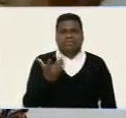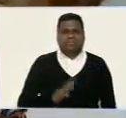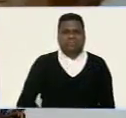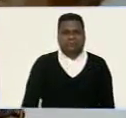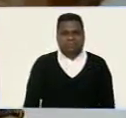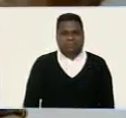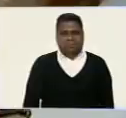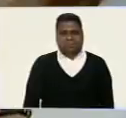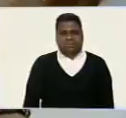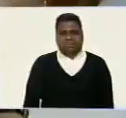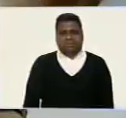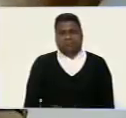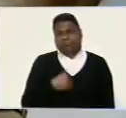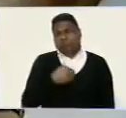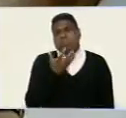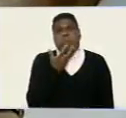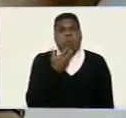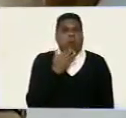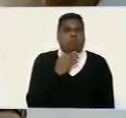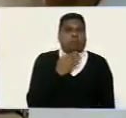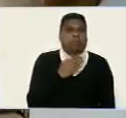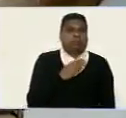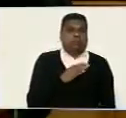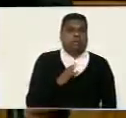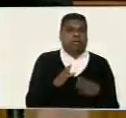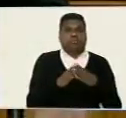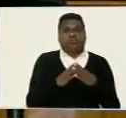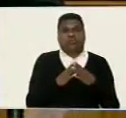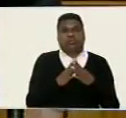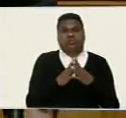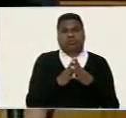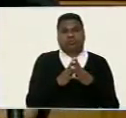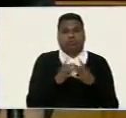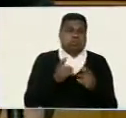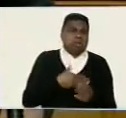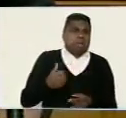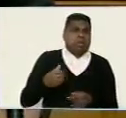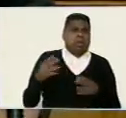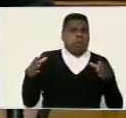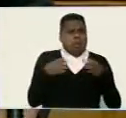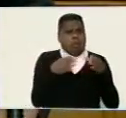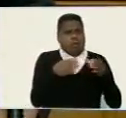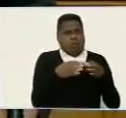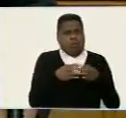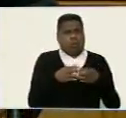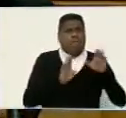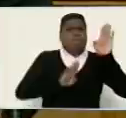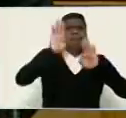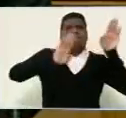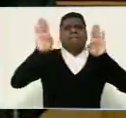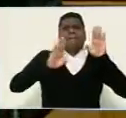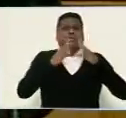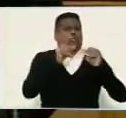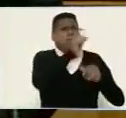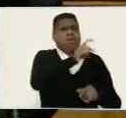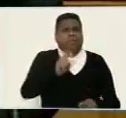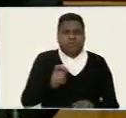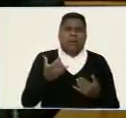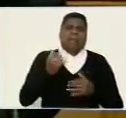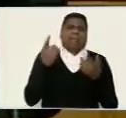Uno quisiera que en un debate intervinieran la mayor cantidad de compañeros y de compañeras. Vamos a tratar que eso